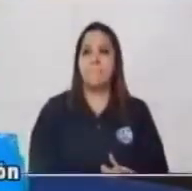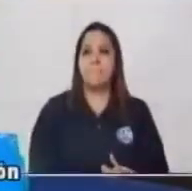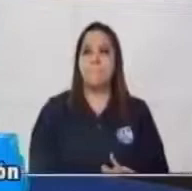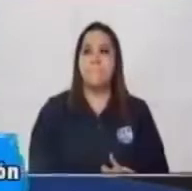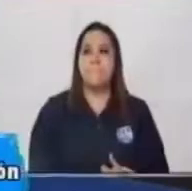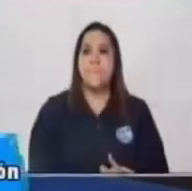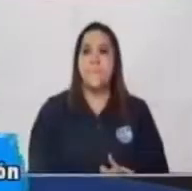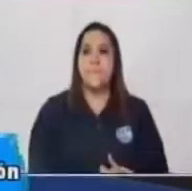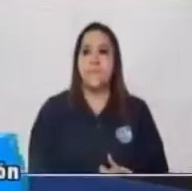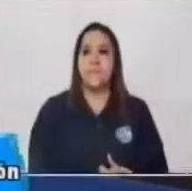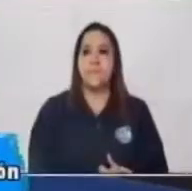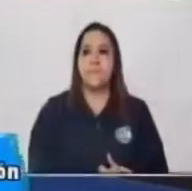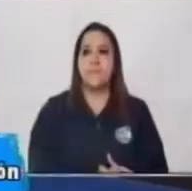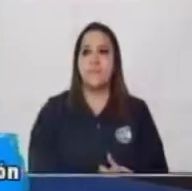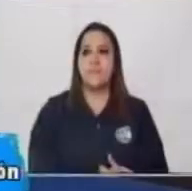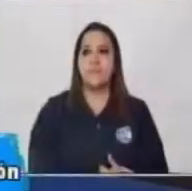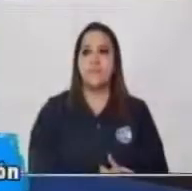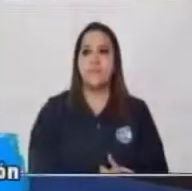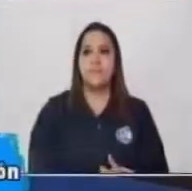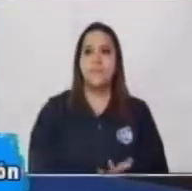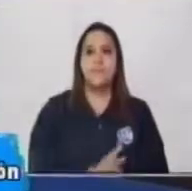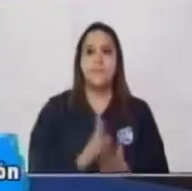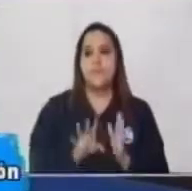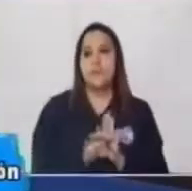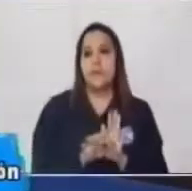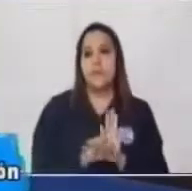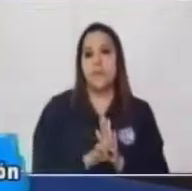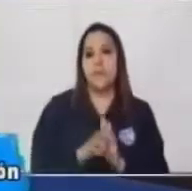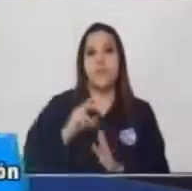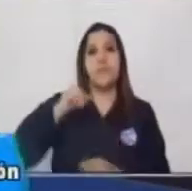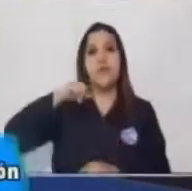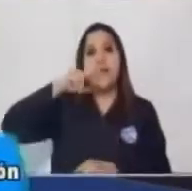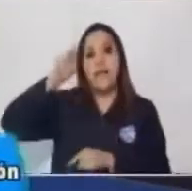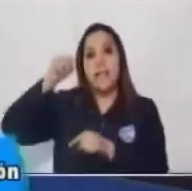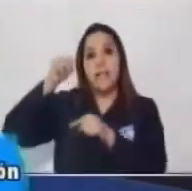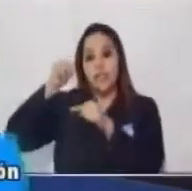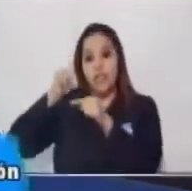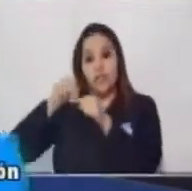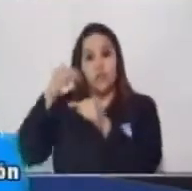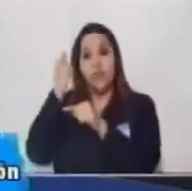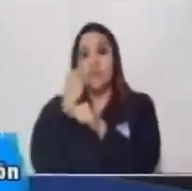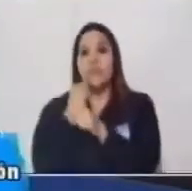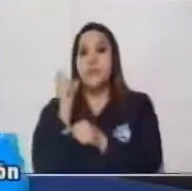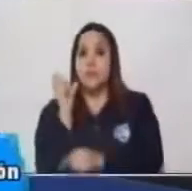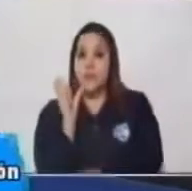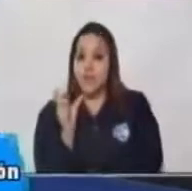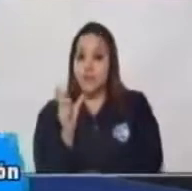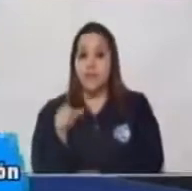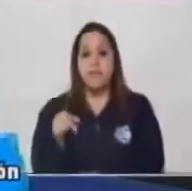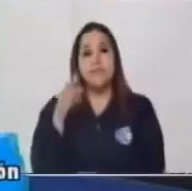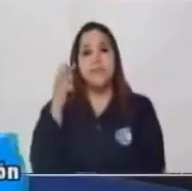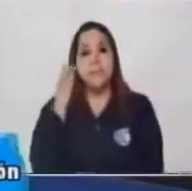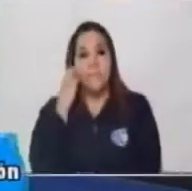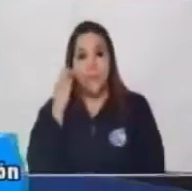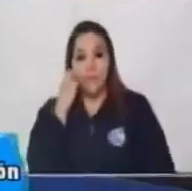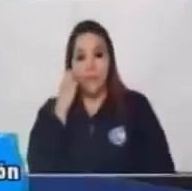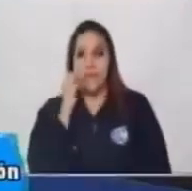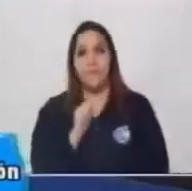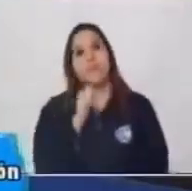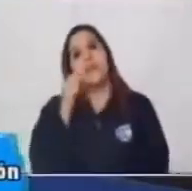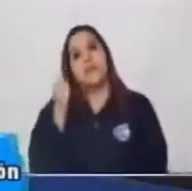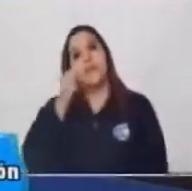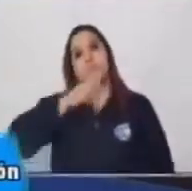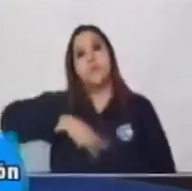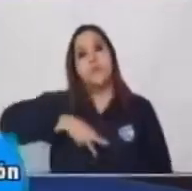Vamos a ver. El núcleo del sujeto, dijimos que es papá. Y su modificador va a ser mi. Y va a